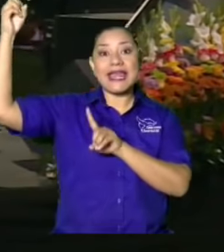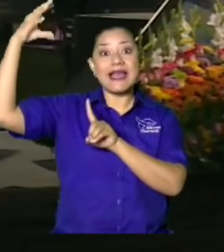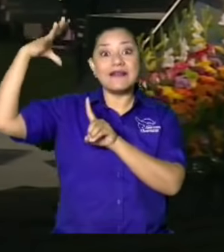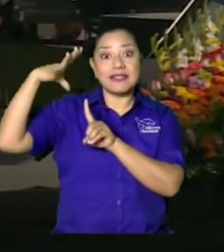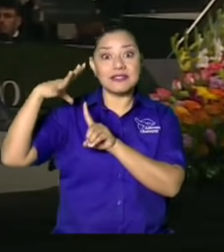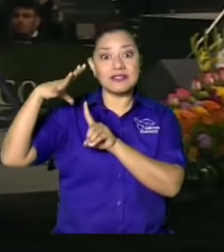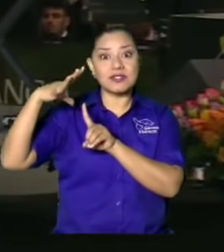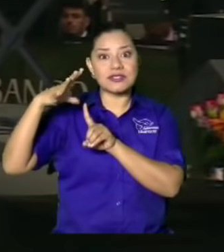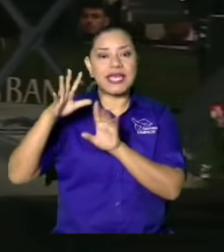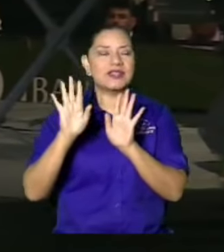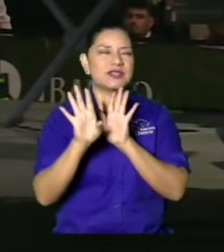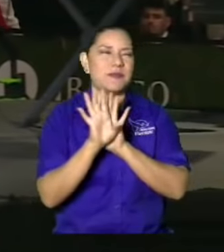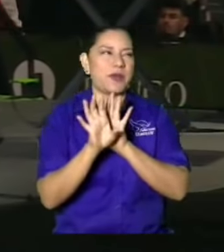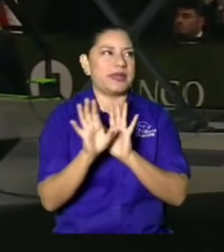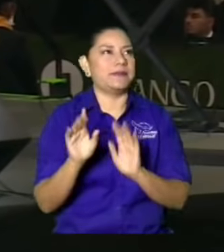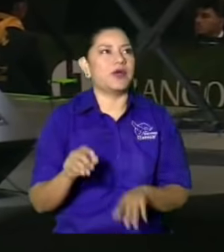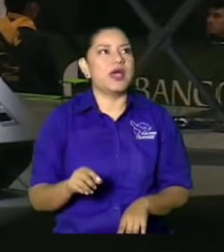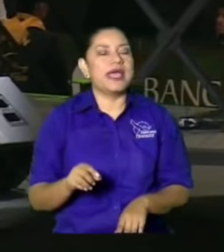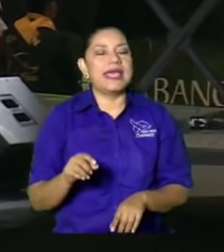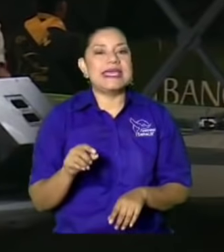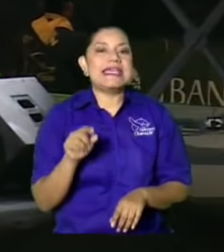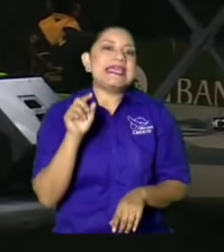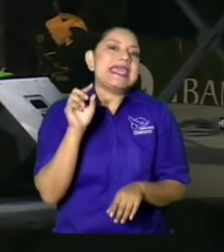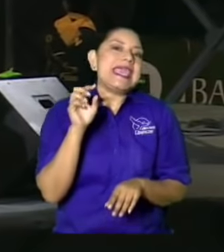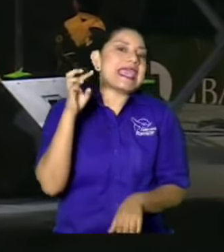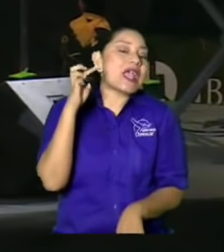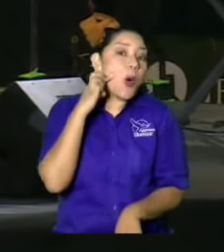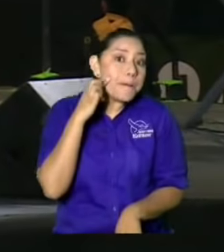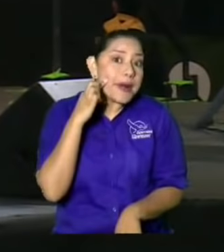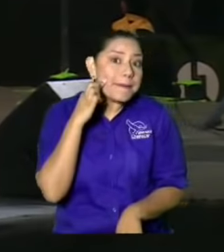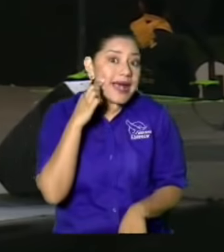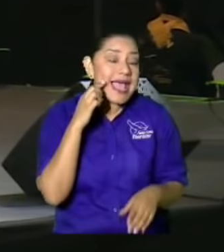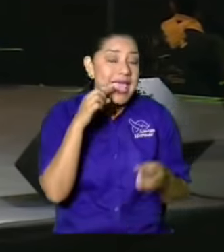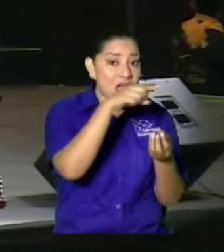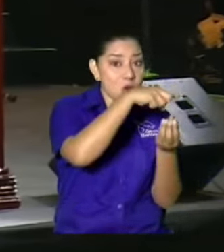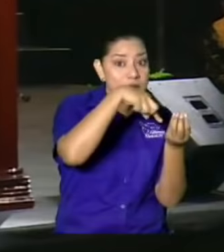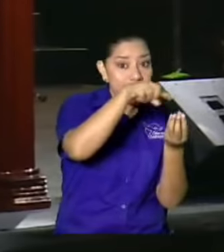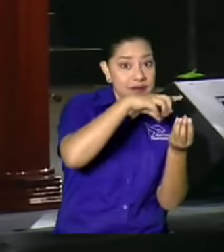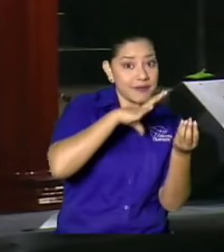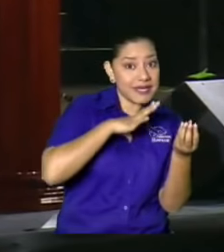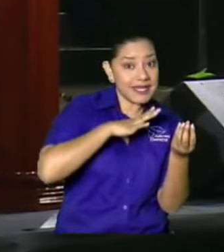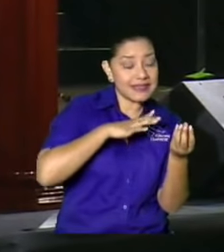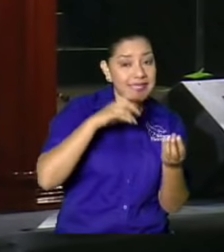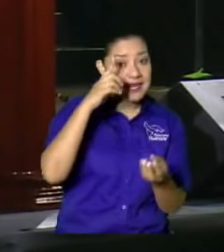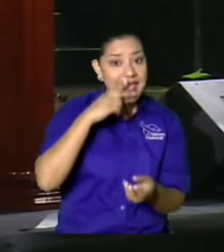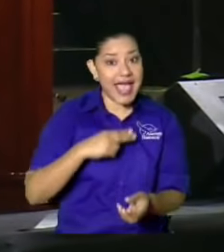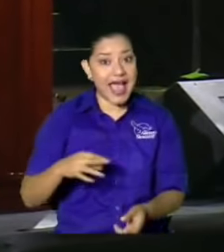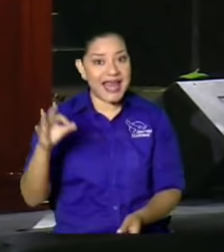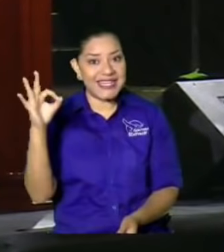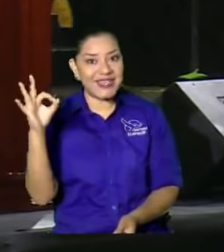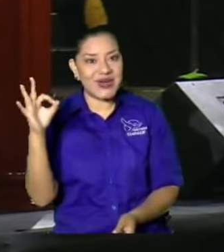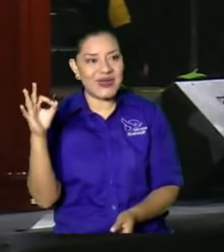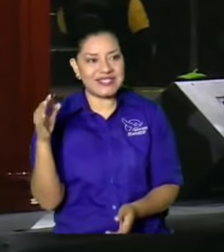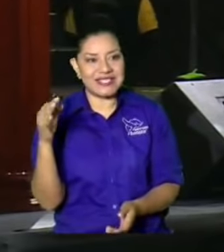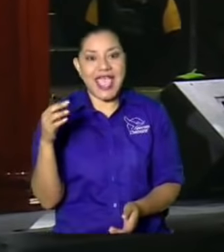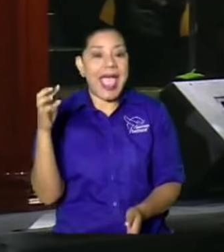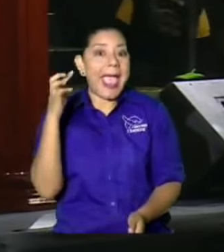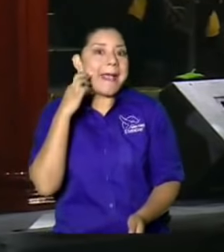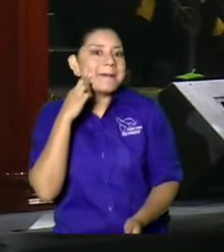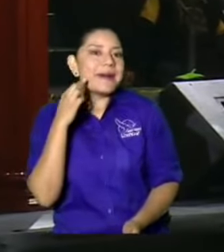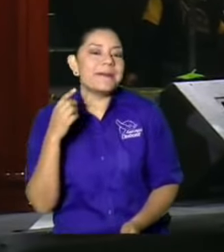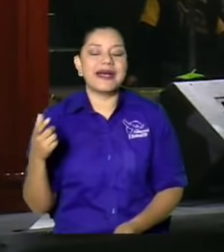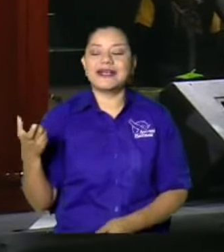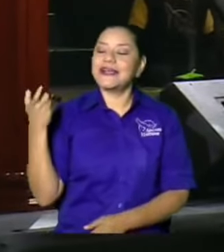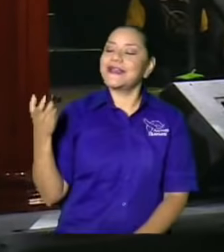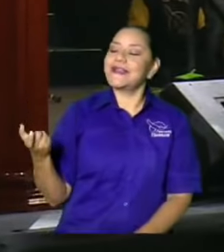¿cuánto pueblo? Déjeme decirle, esto es como cuando un papá, hermano amado, déjeme decirle, tiene a su hijo y el hijo viene y solo dice: papá, quiero